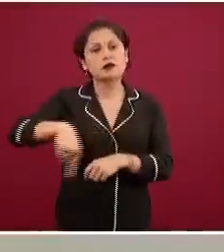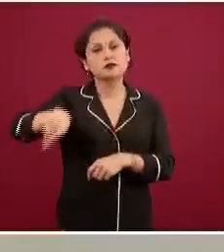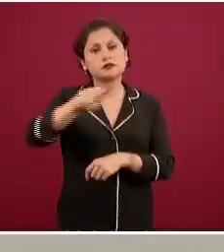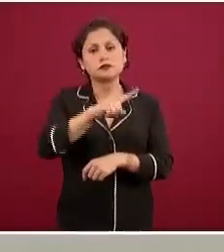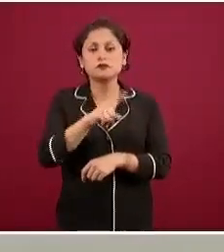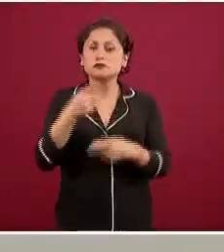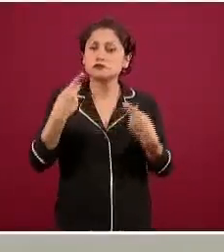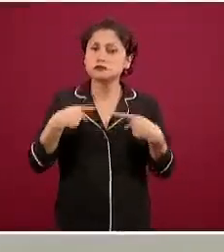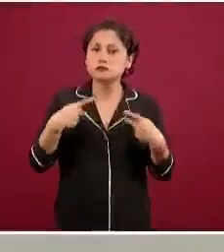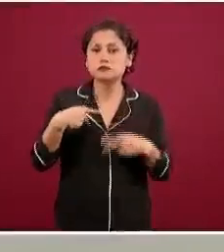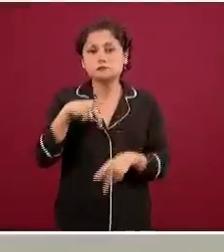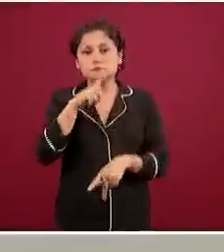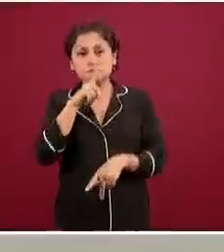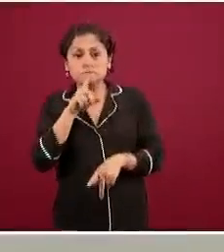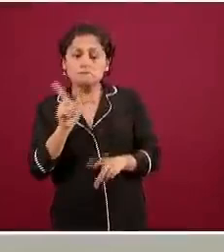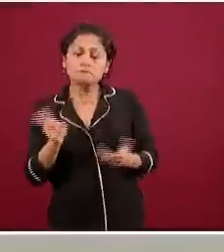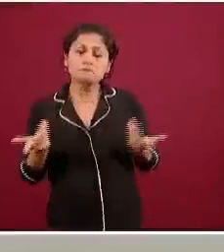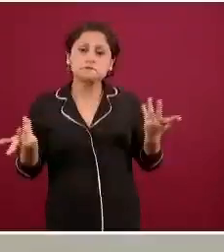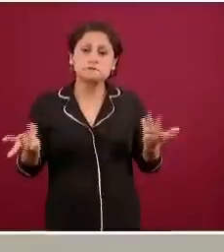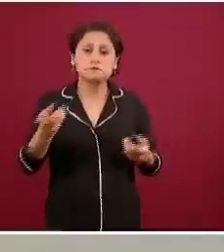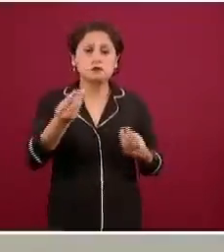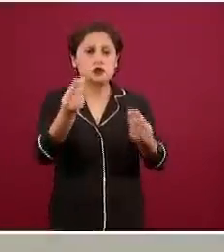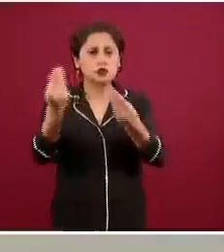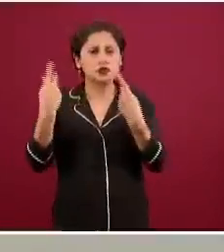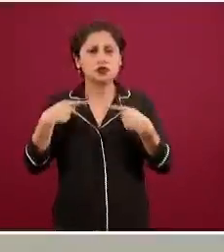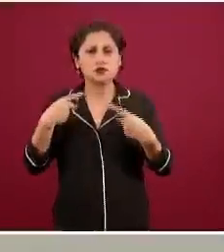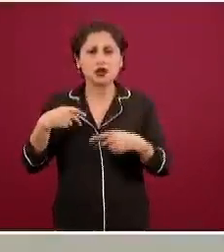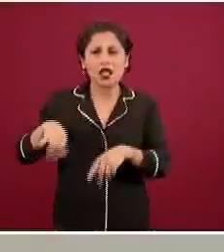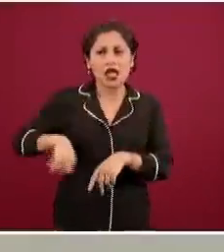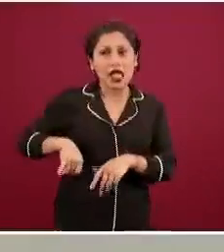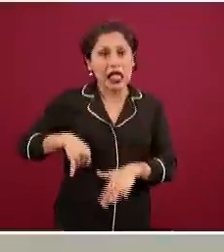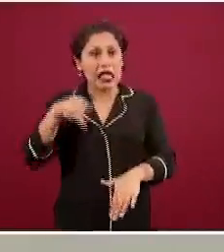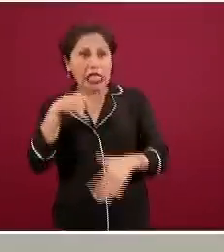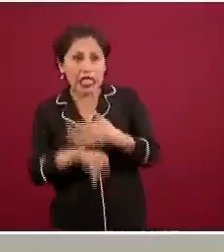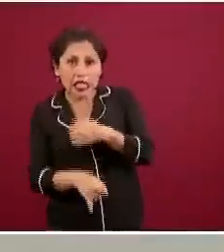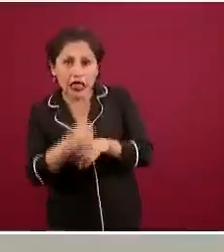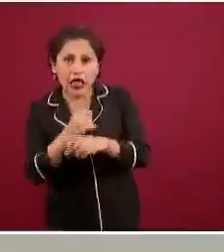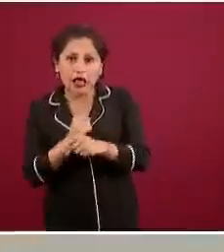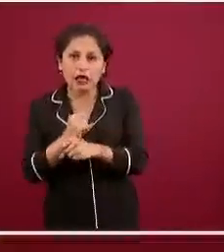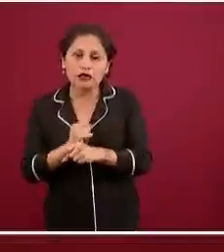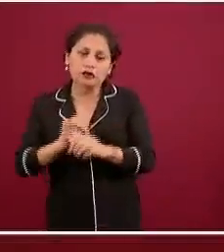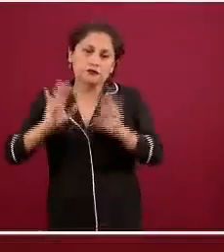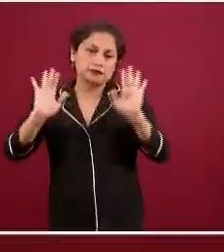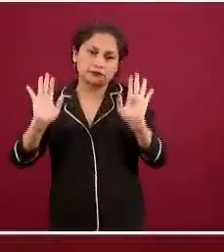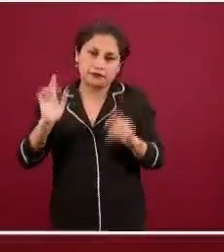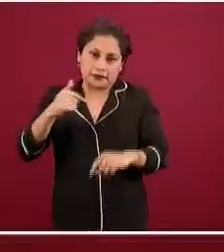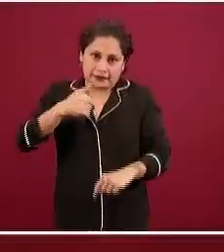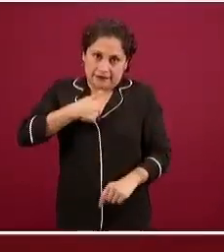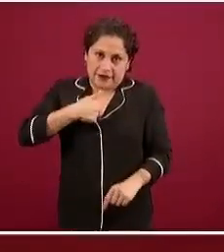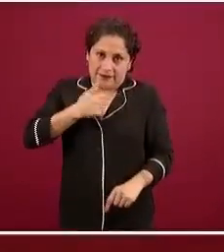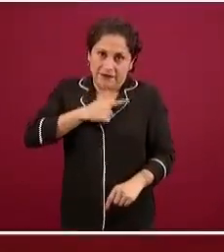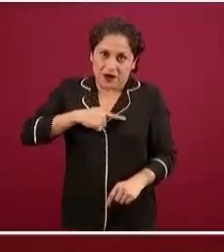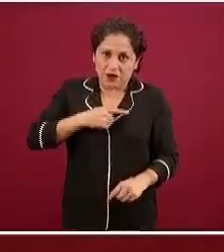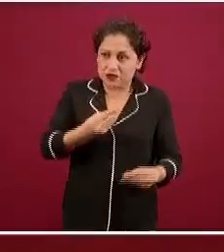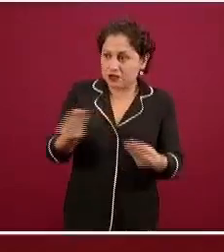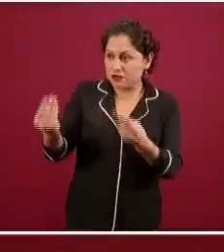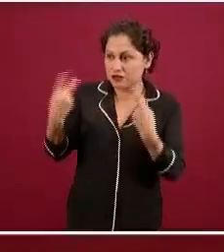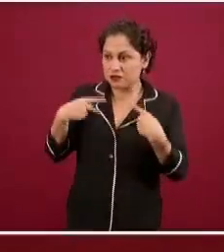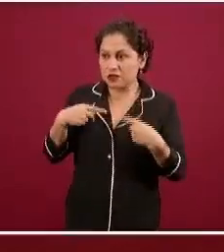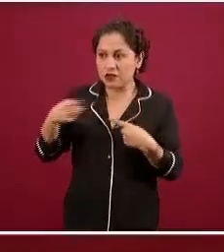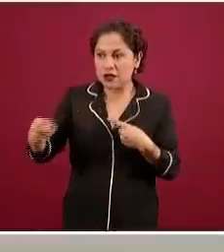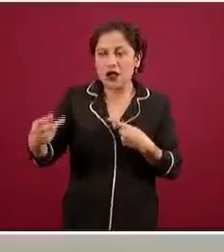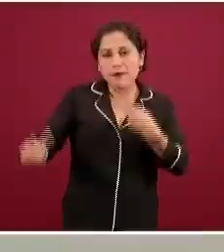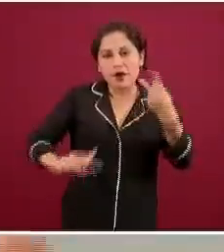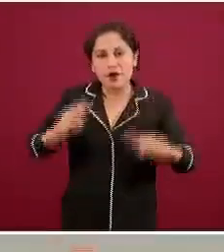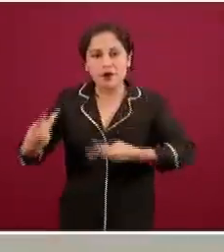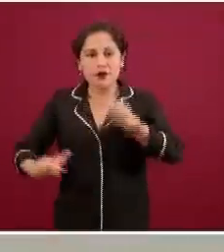está en deseo o interés de entrar a detalles técnicos, pero a mí me fascina que la gente se vaya involucrando.